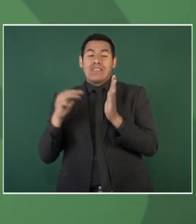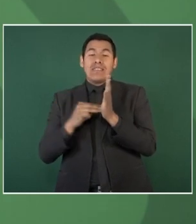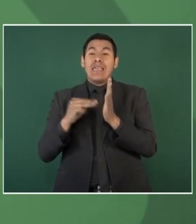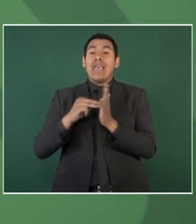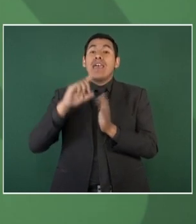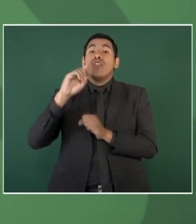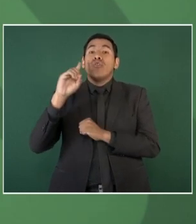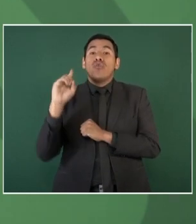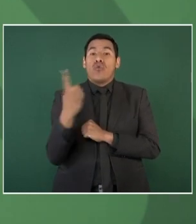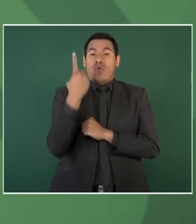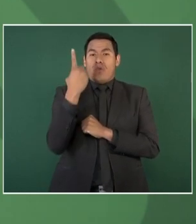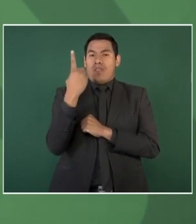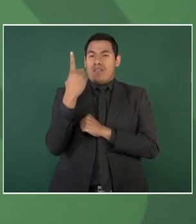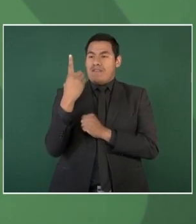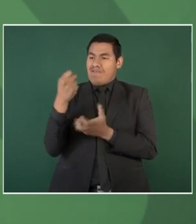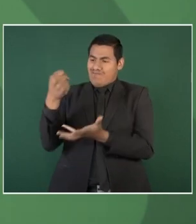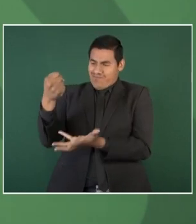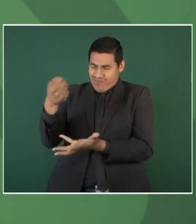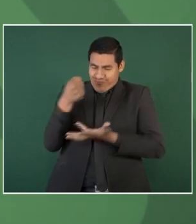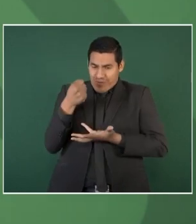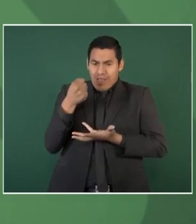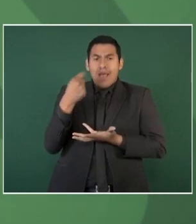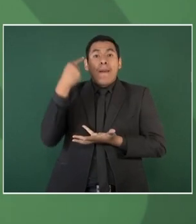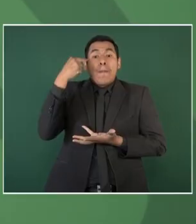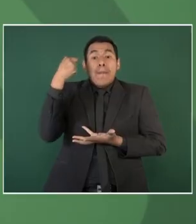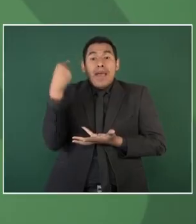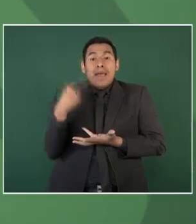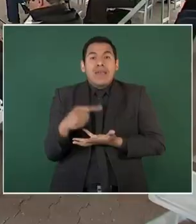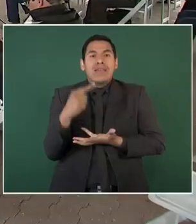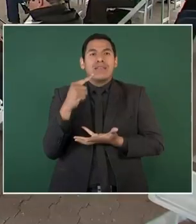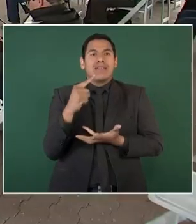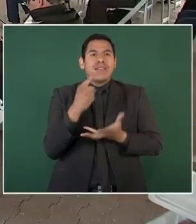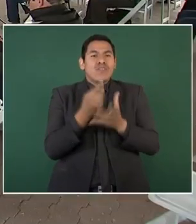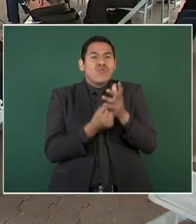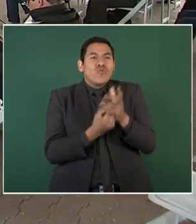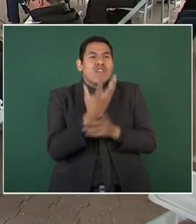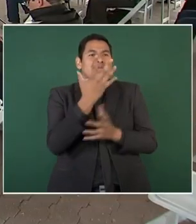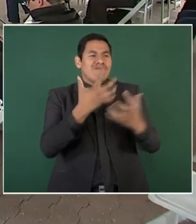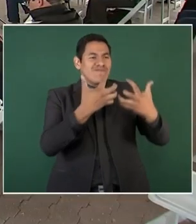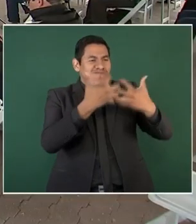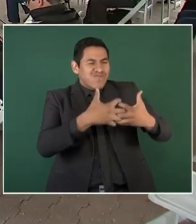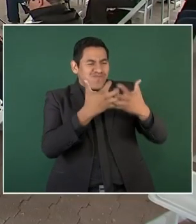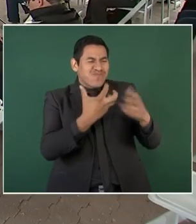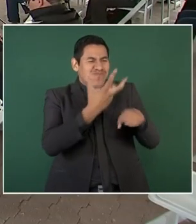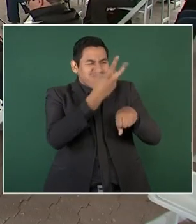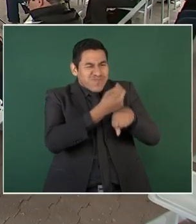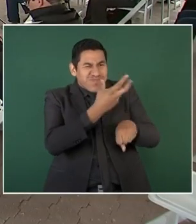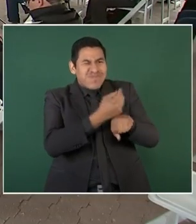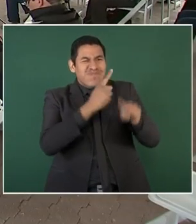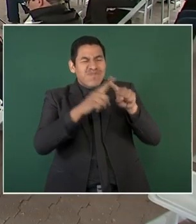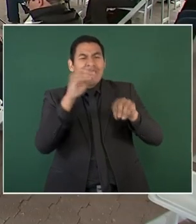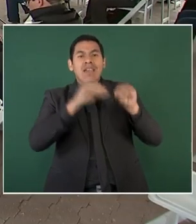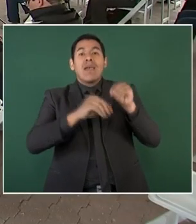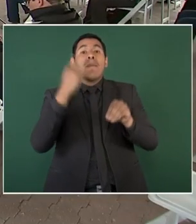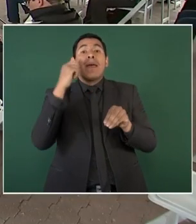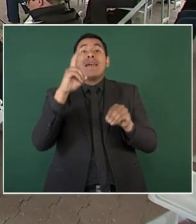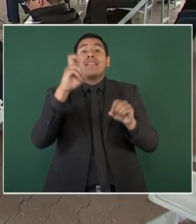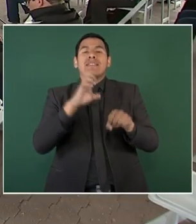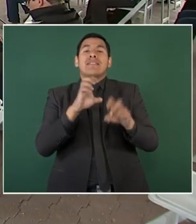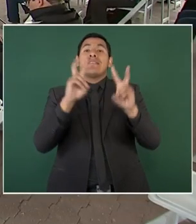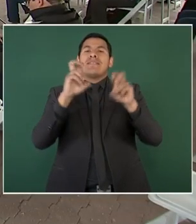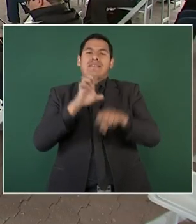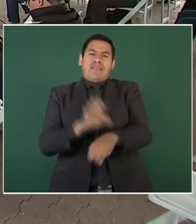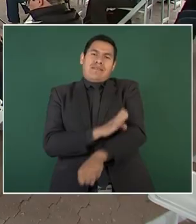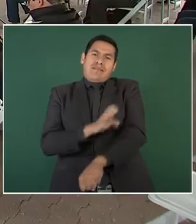1,300 millones de dólares en la construcción de plantas de ciclo combinado para la generación de la energía que Baja